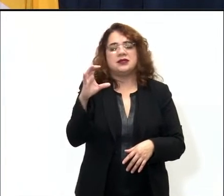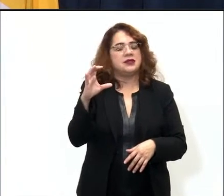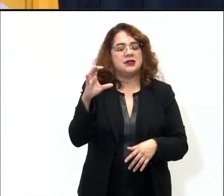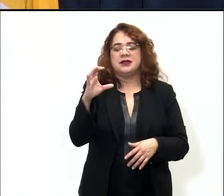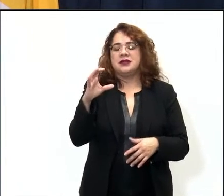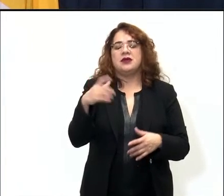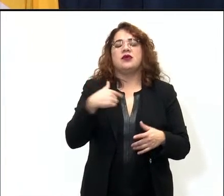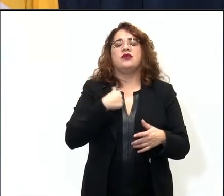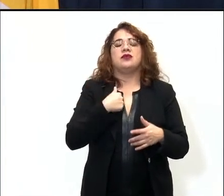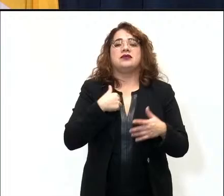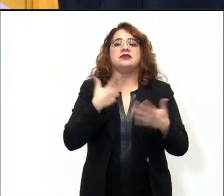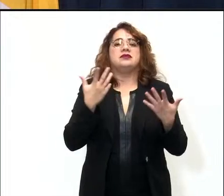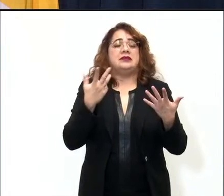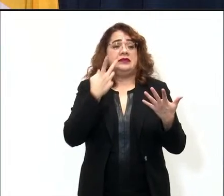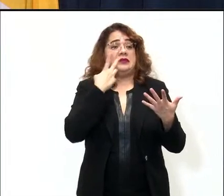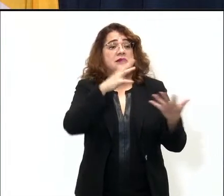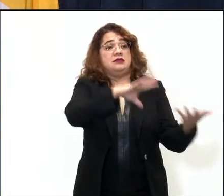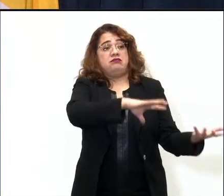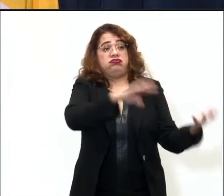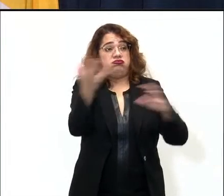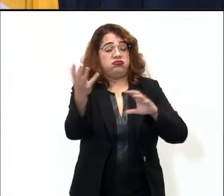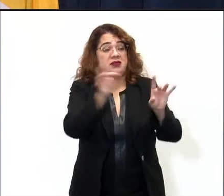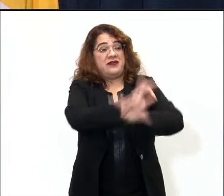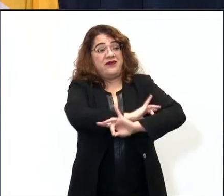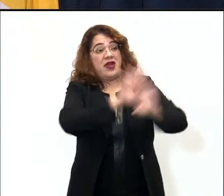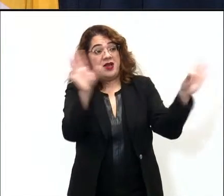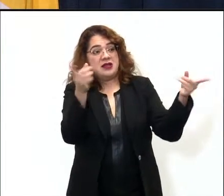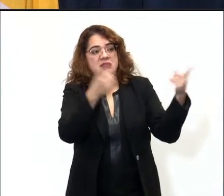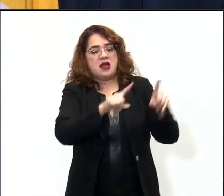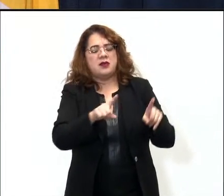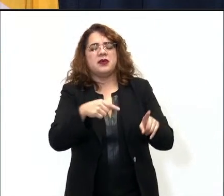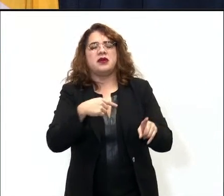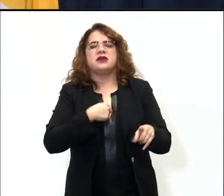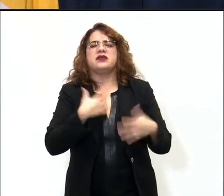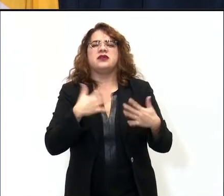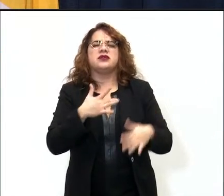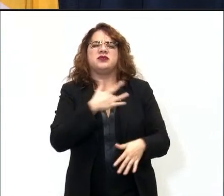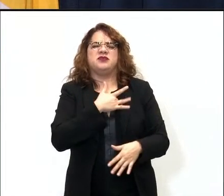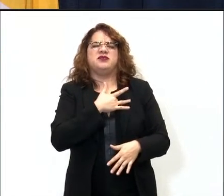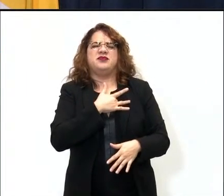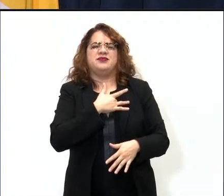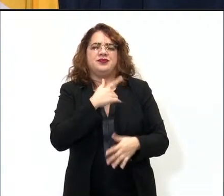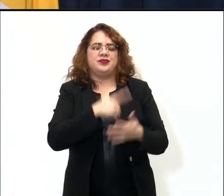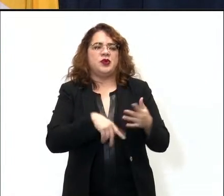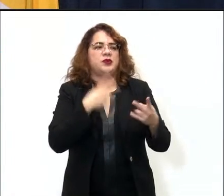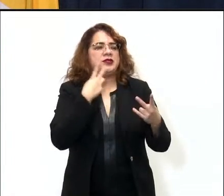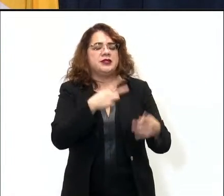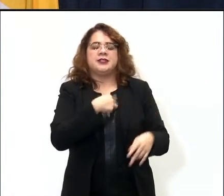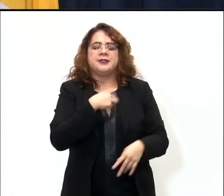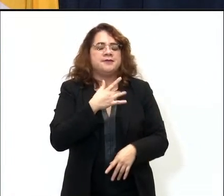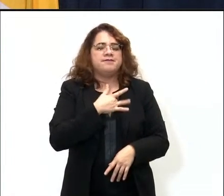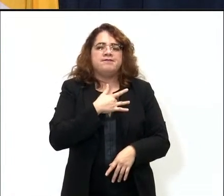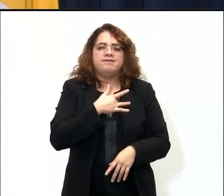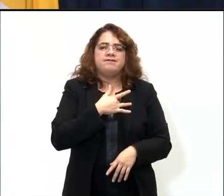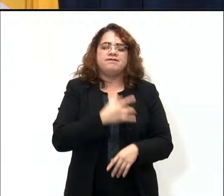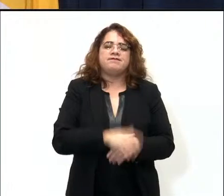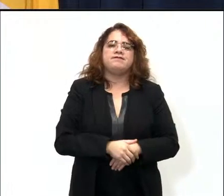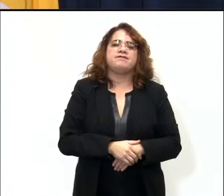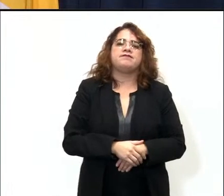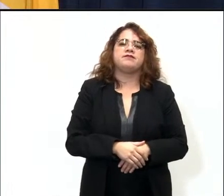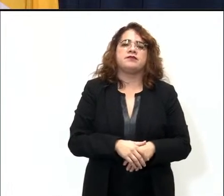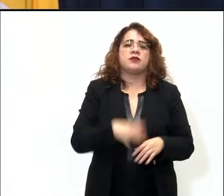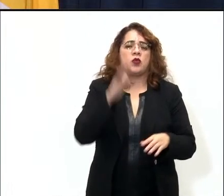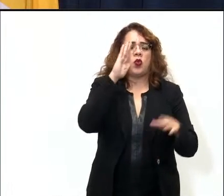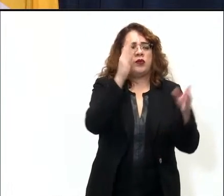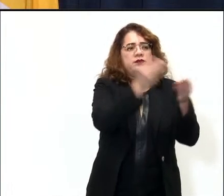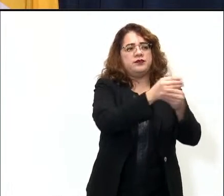presencia del caos y violencia. Seguimos con los datos generales de COVID-19.